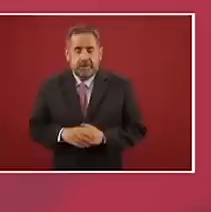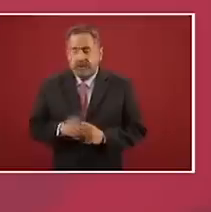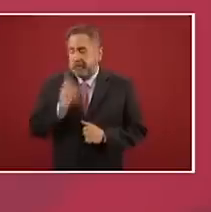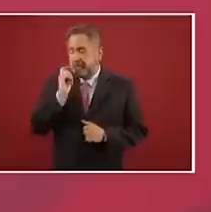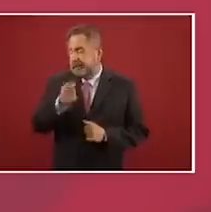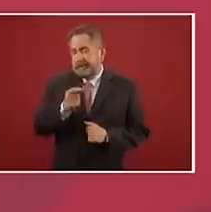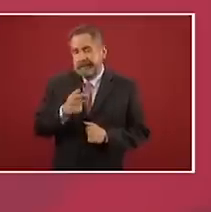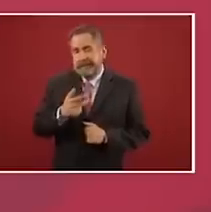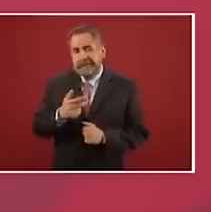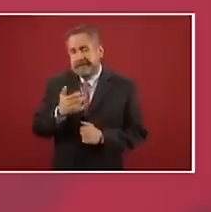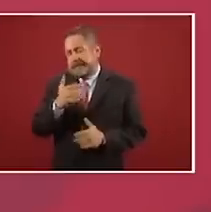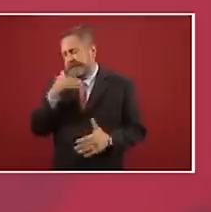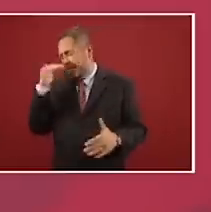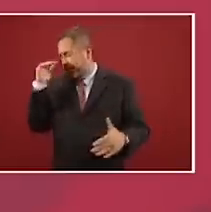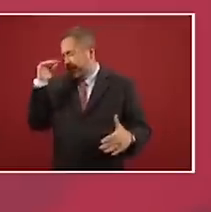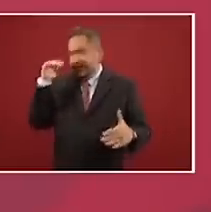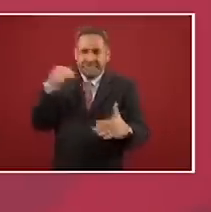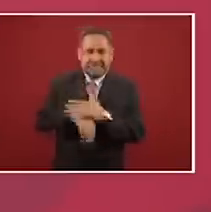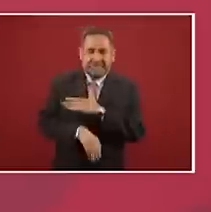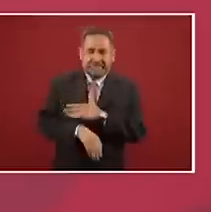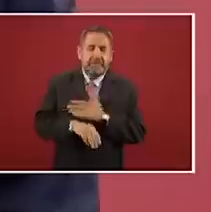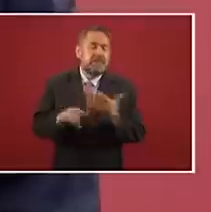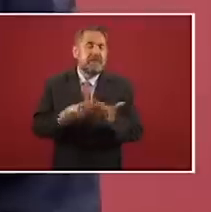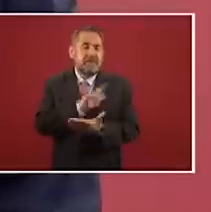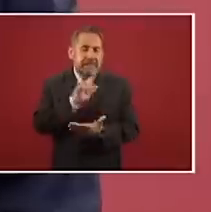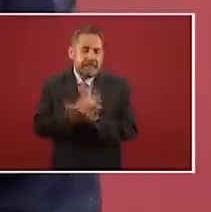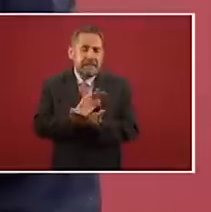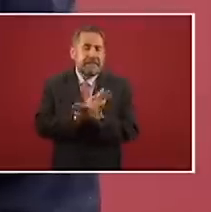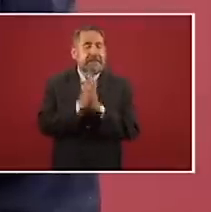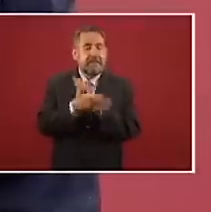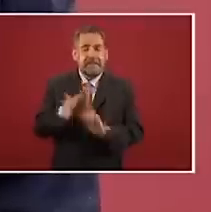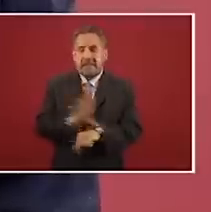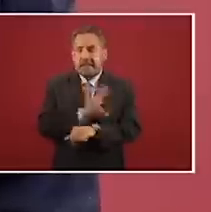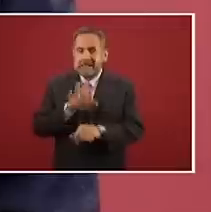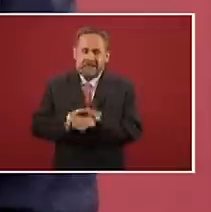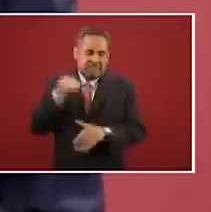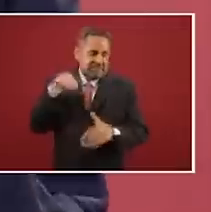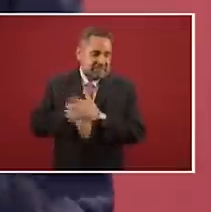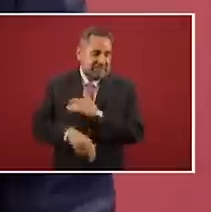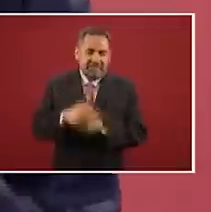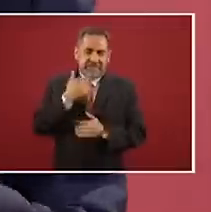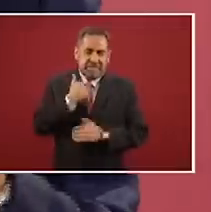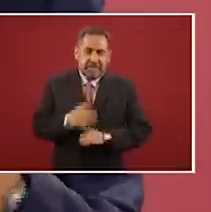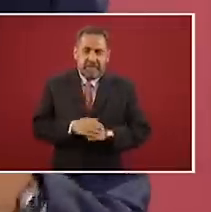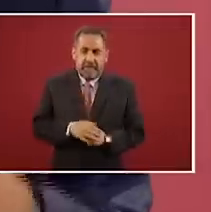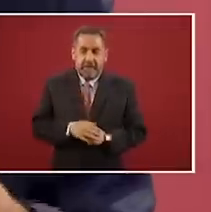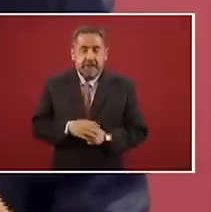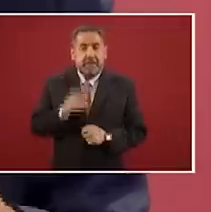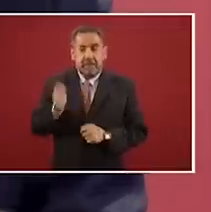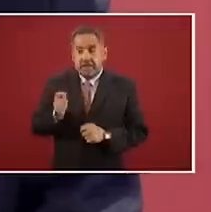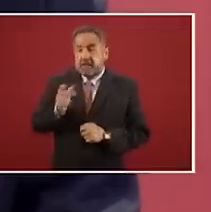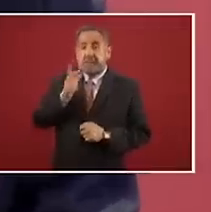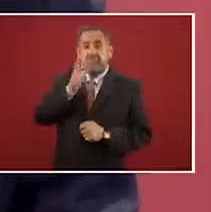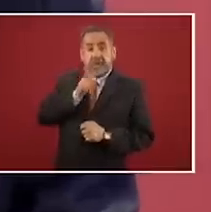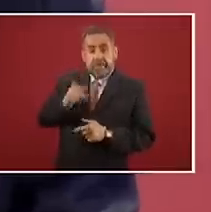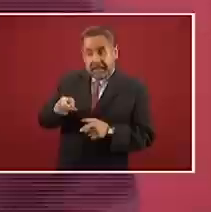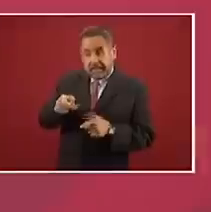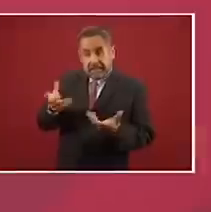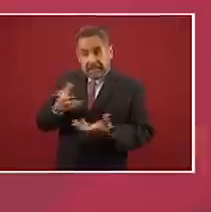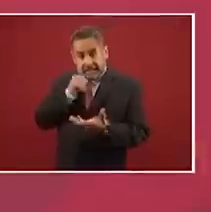rotundo fracaso la llamada reforma energética. Si no intervenimos con Pemex,